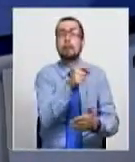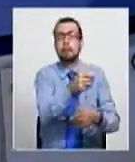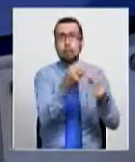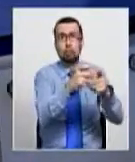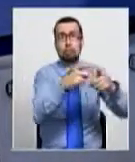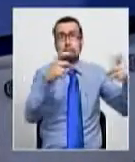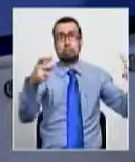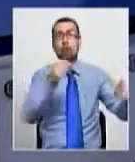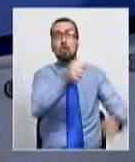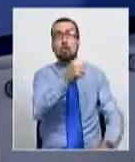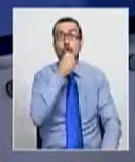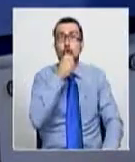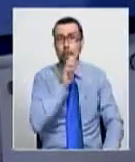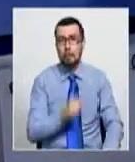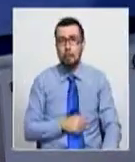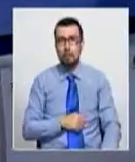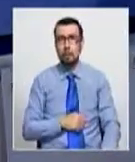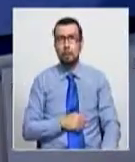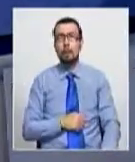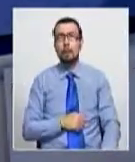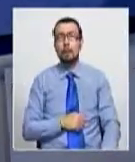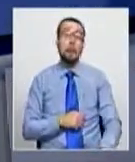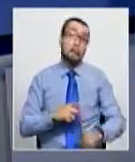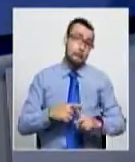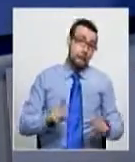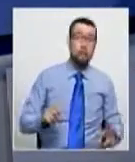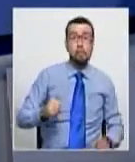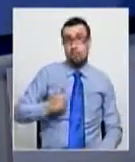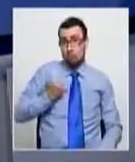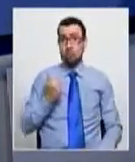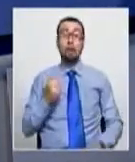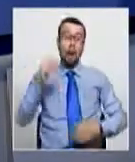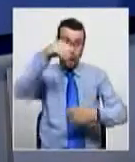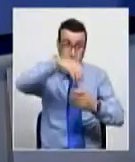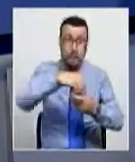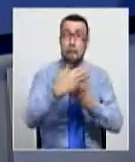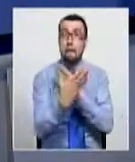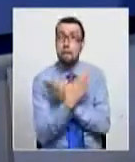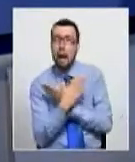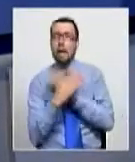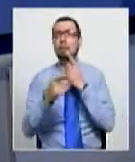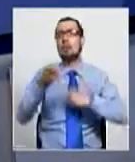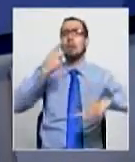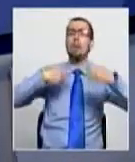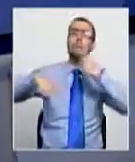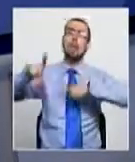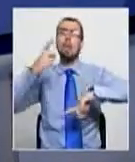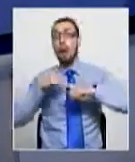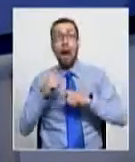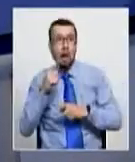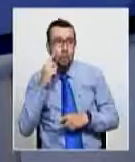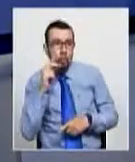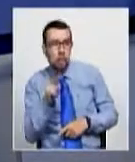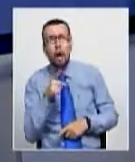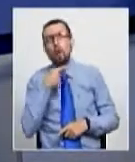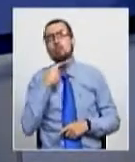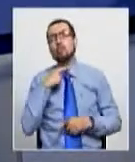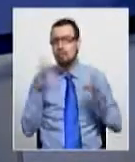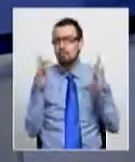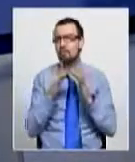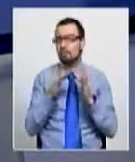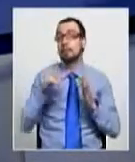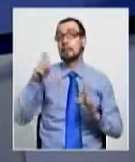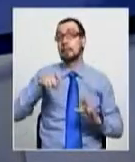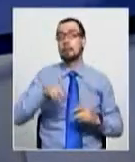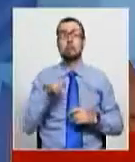pero hay que darle como se dice oportunidad a la paz hay que darle oportunidad a la convivencia hasta cierto punto lo que